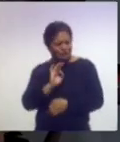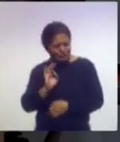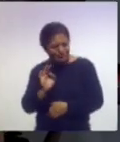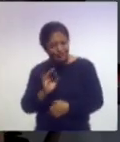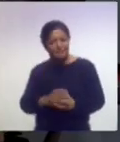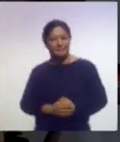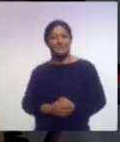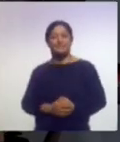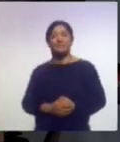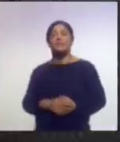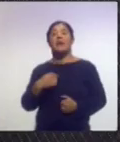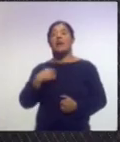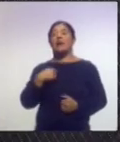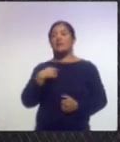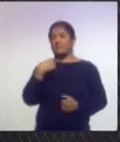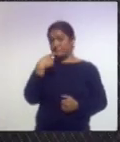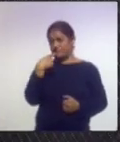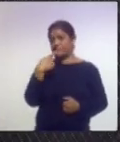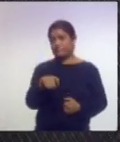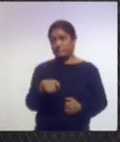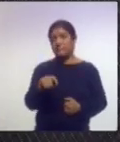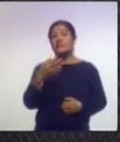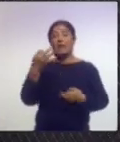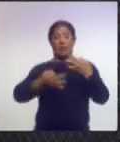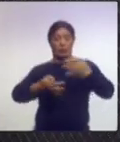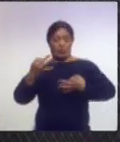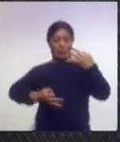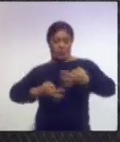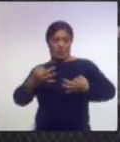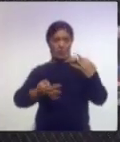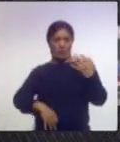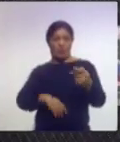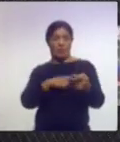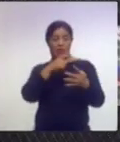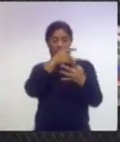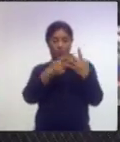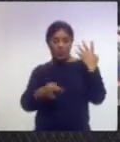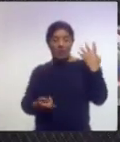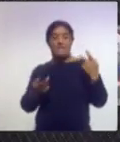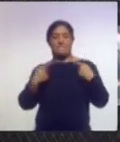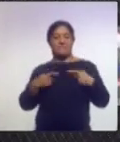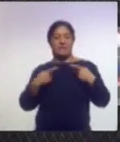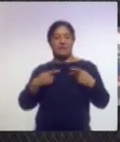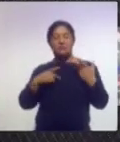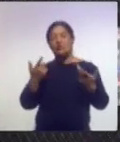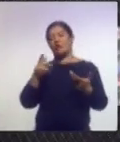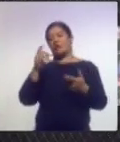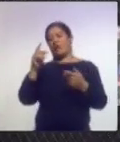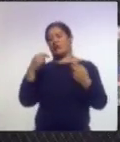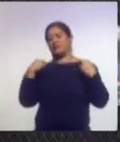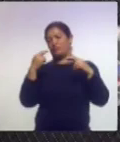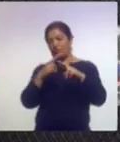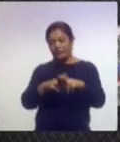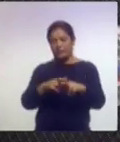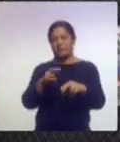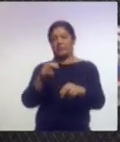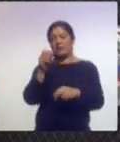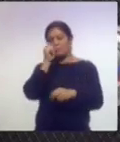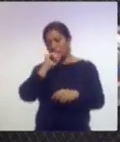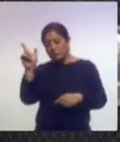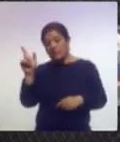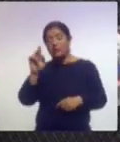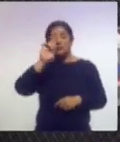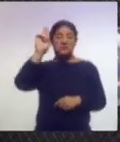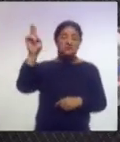quiero comentarte que el jurado está integrado por periodistas, académicos e investigadores de las